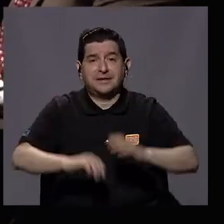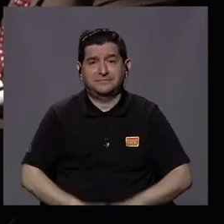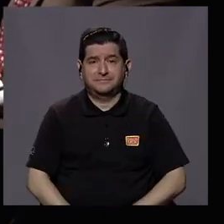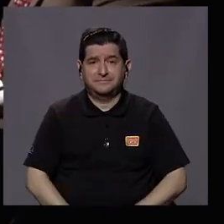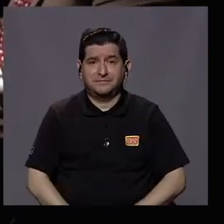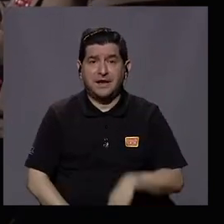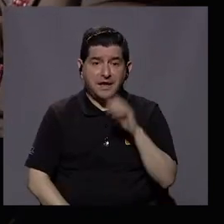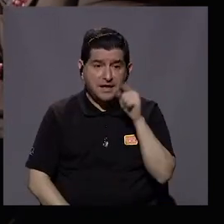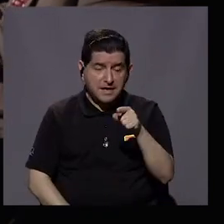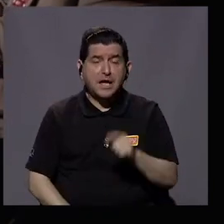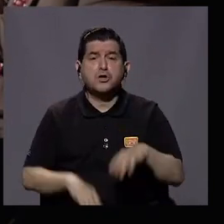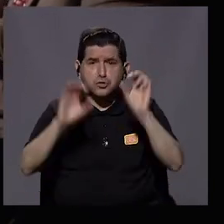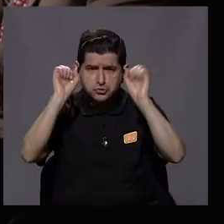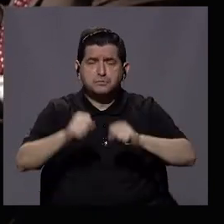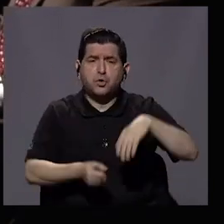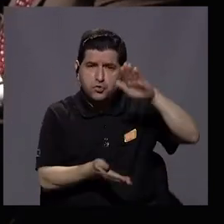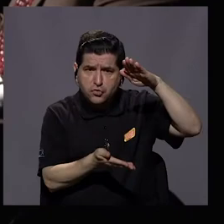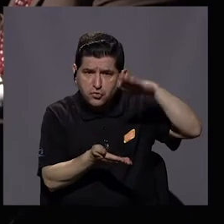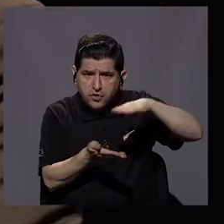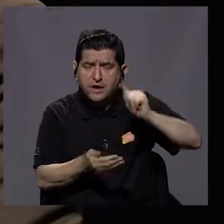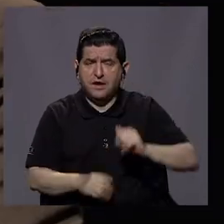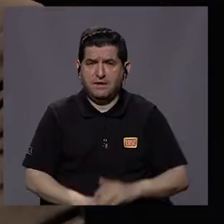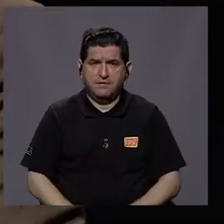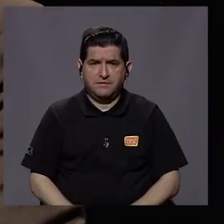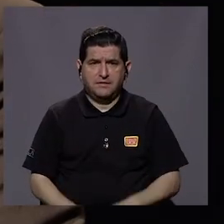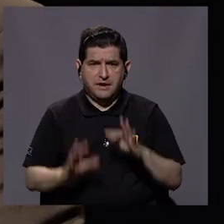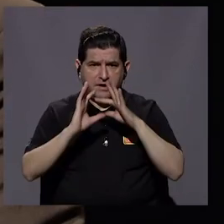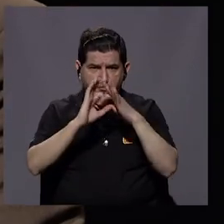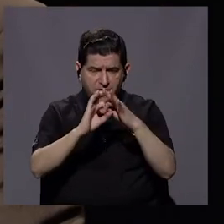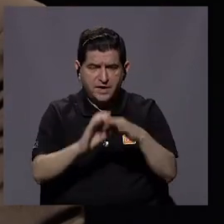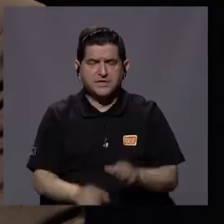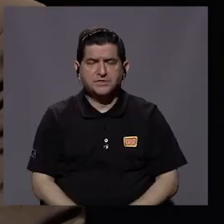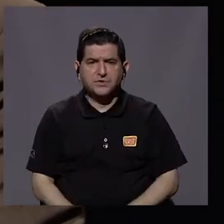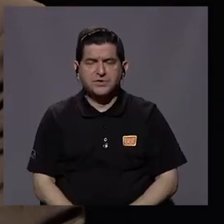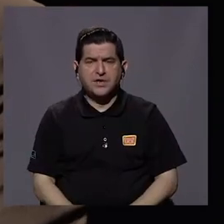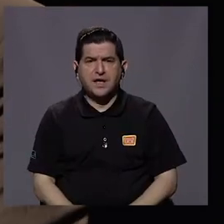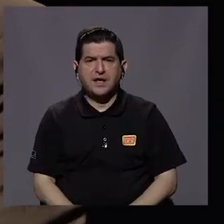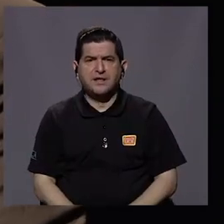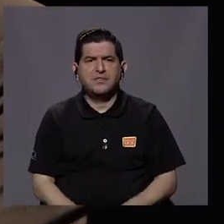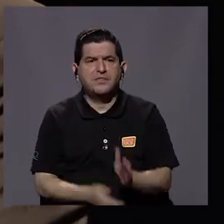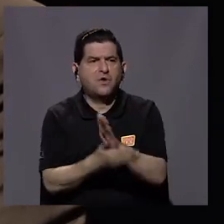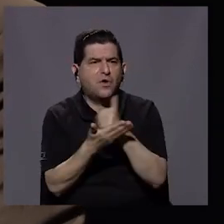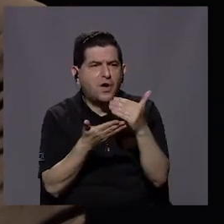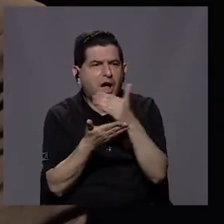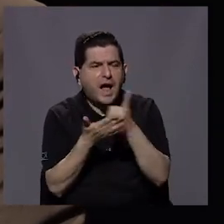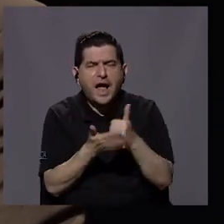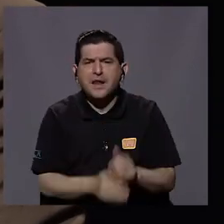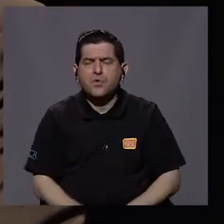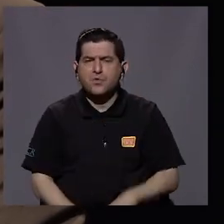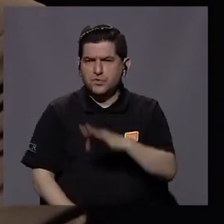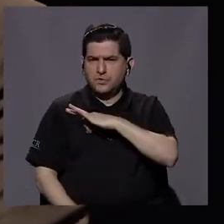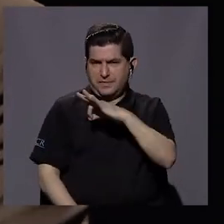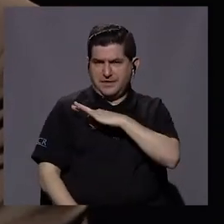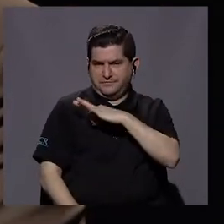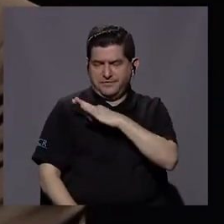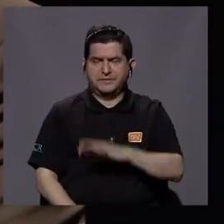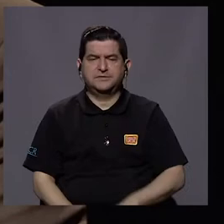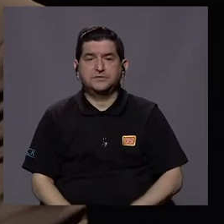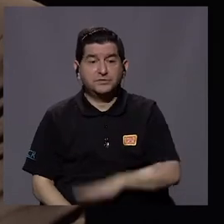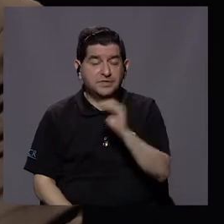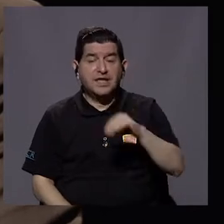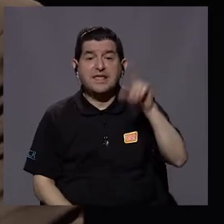poner un ejemplo. Uh-huh. Y que están dispuestos a cortar, digamos, en relación a puestos de elección, algunos pluses. Y